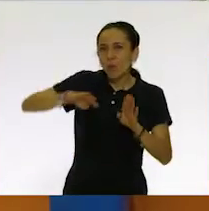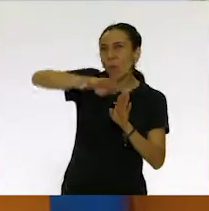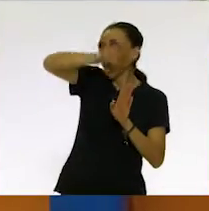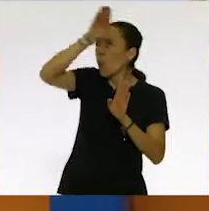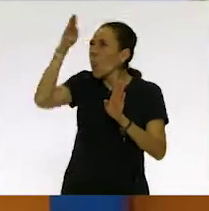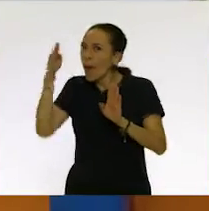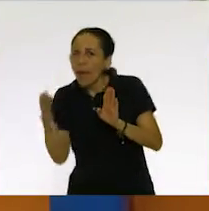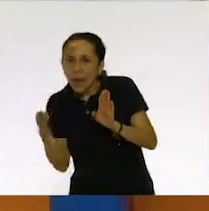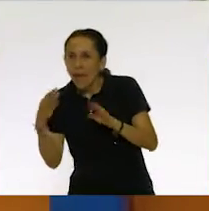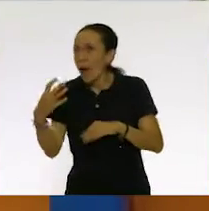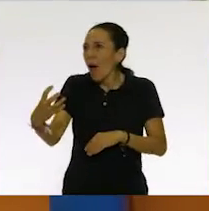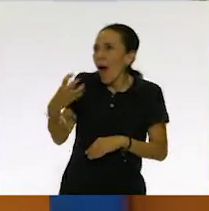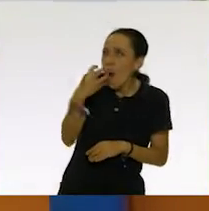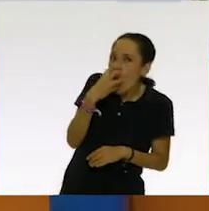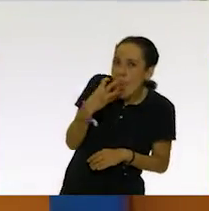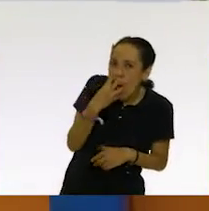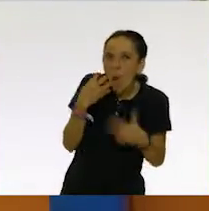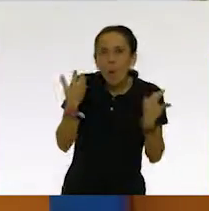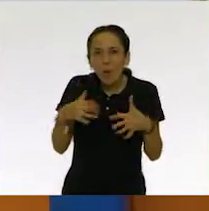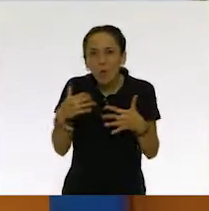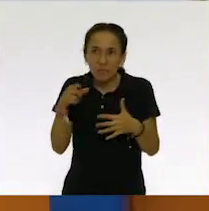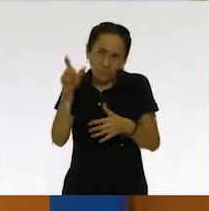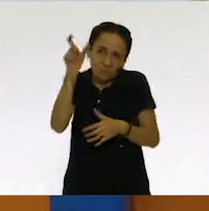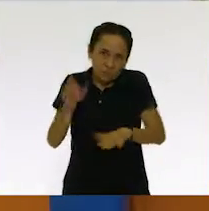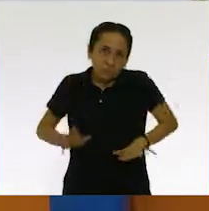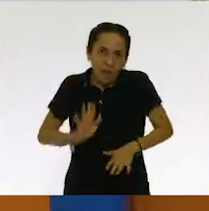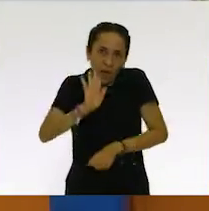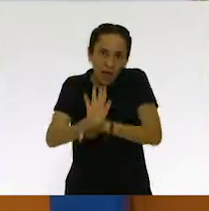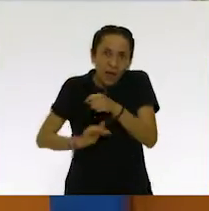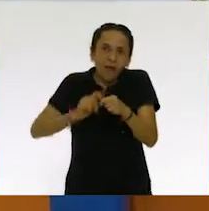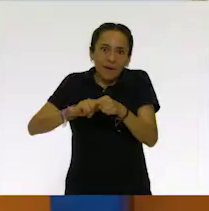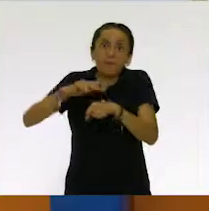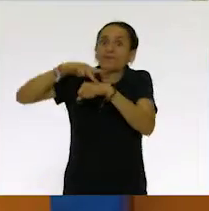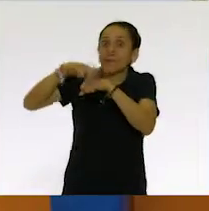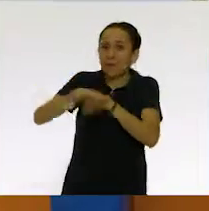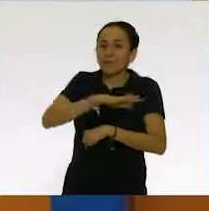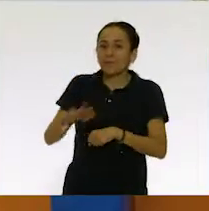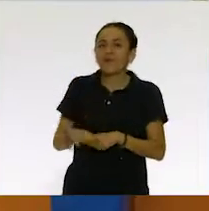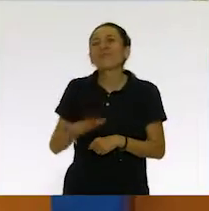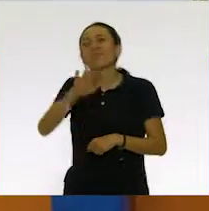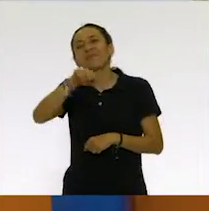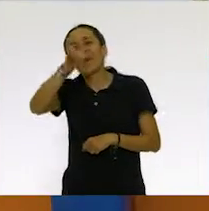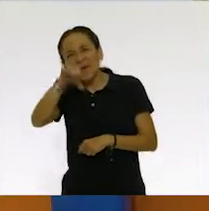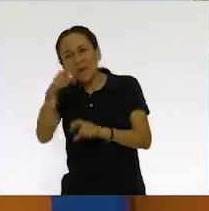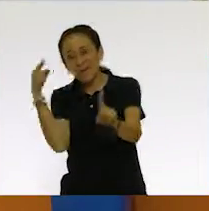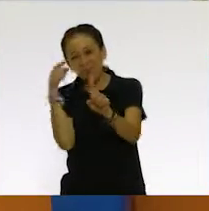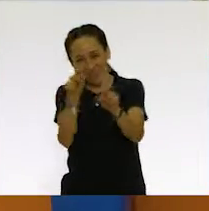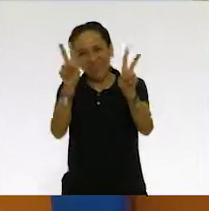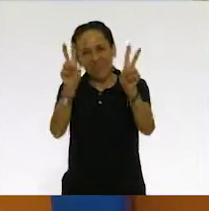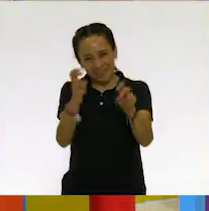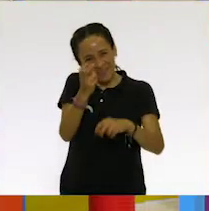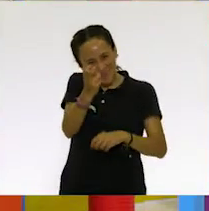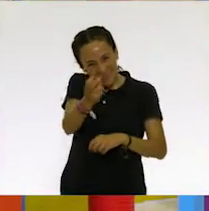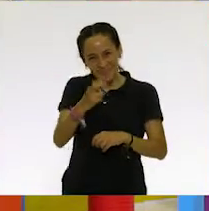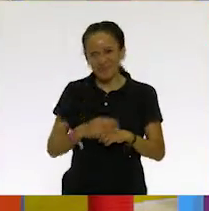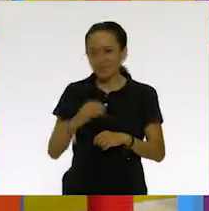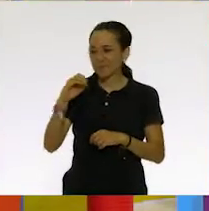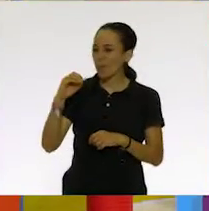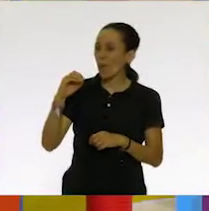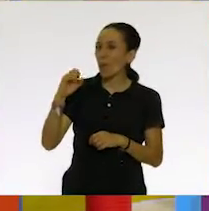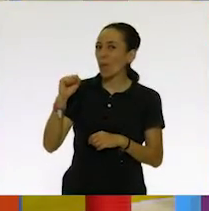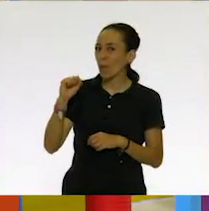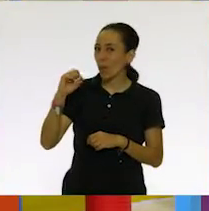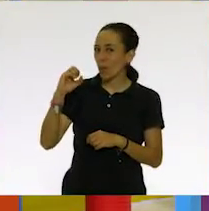tipo. Claro. Ay, bueno, el día de hoy vamos a platicar precisamente sobre ese tema, sobre los osos. Las niñas y